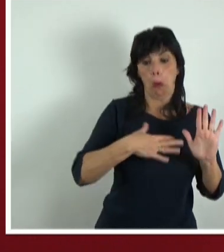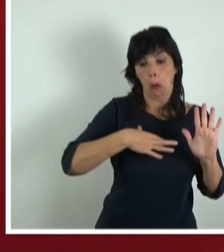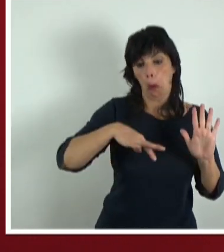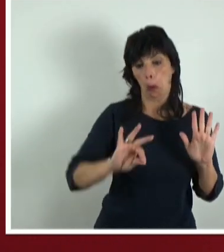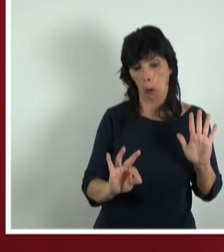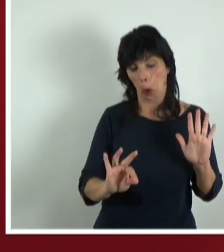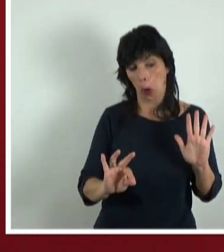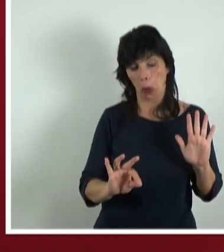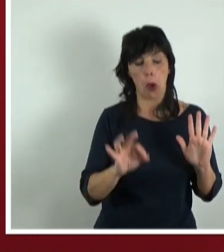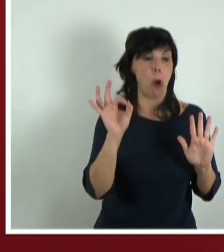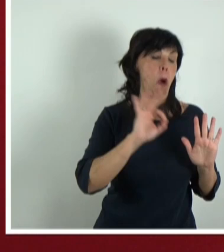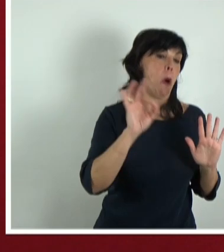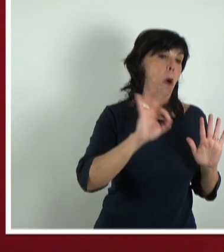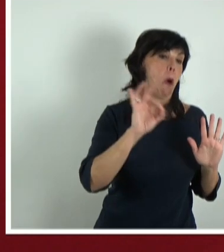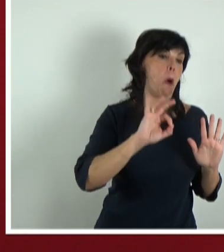preceptos,